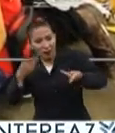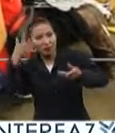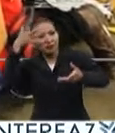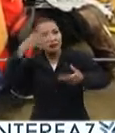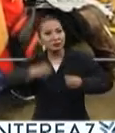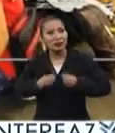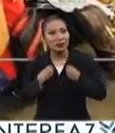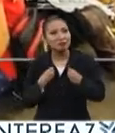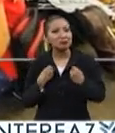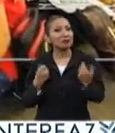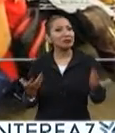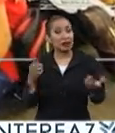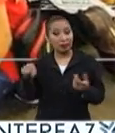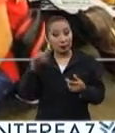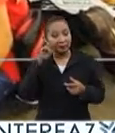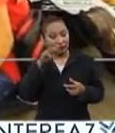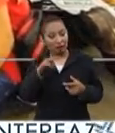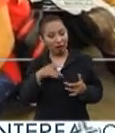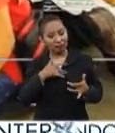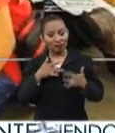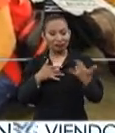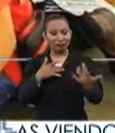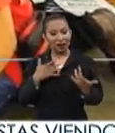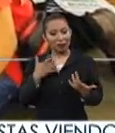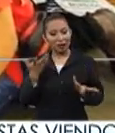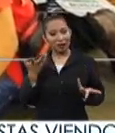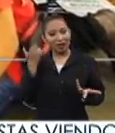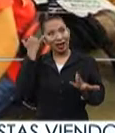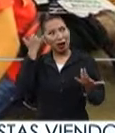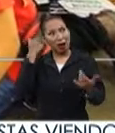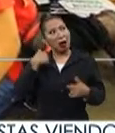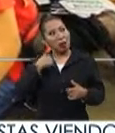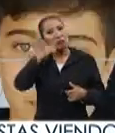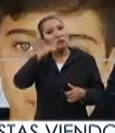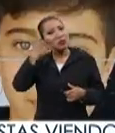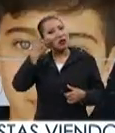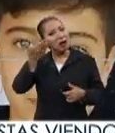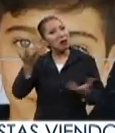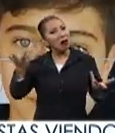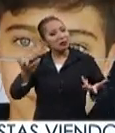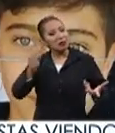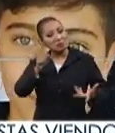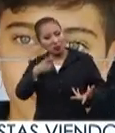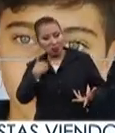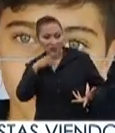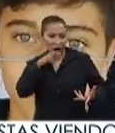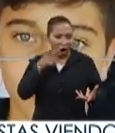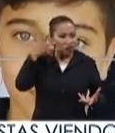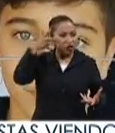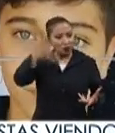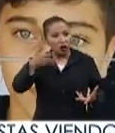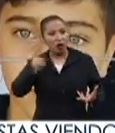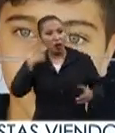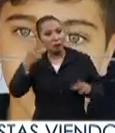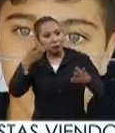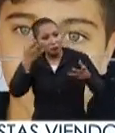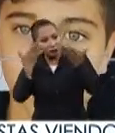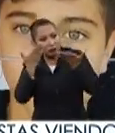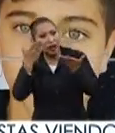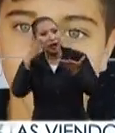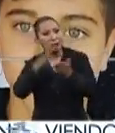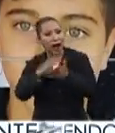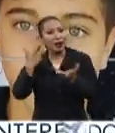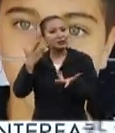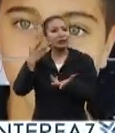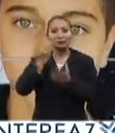vida. Entonces ellos al ver esto se forman esa idea de también querer hacerlo, querer ser mejores, se van a seguir preparando, van a